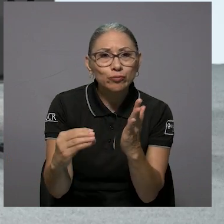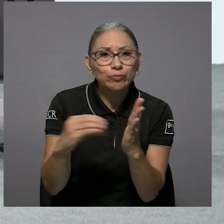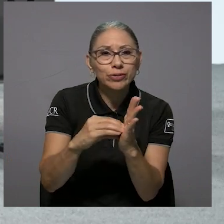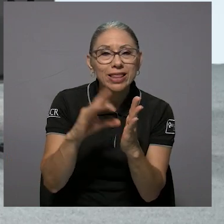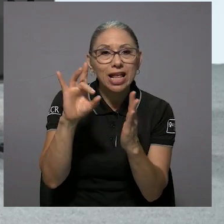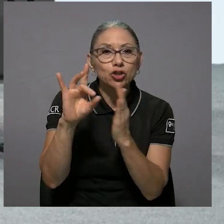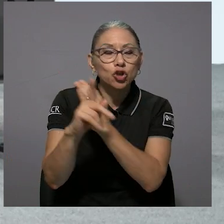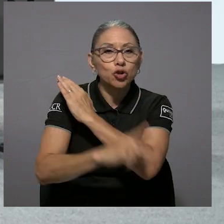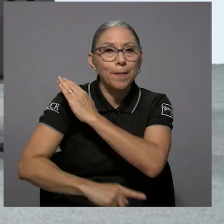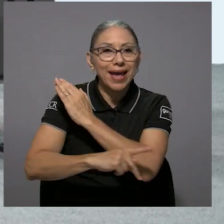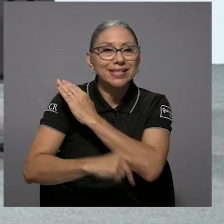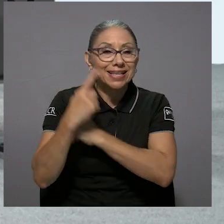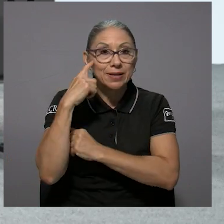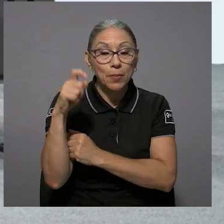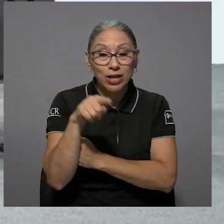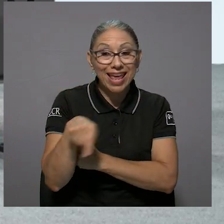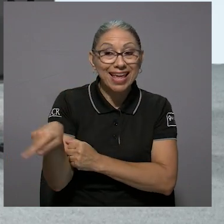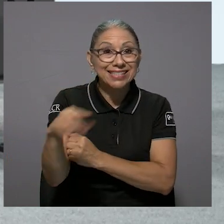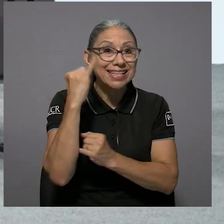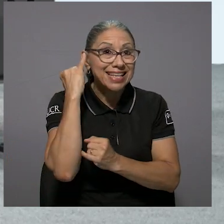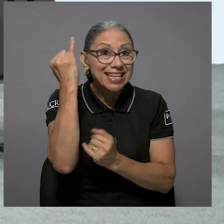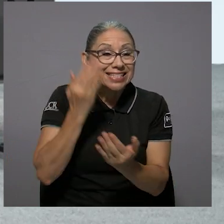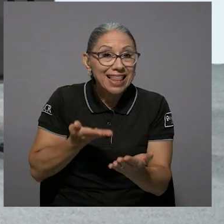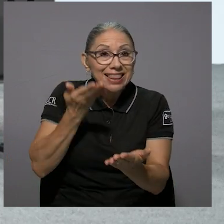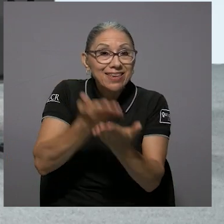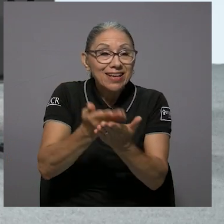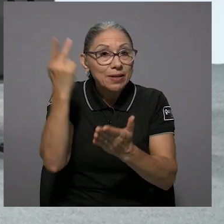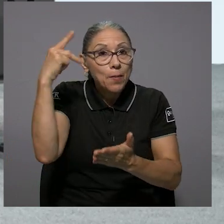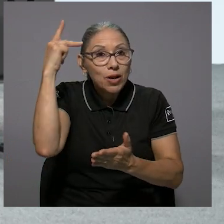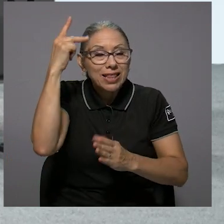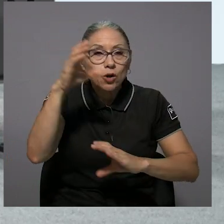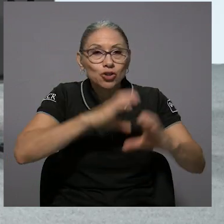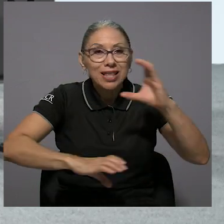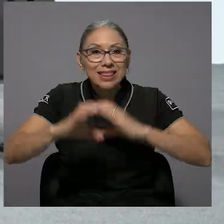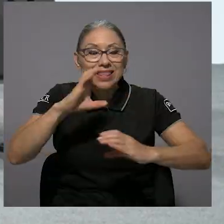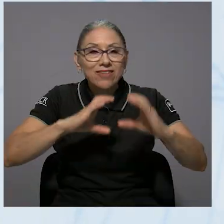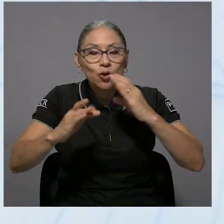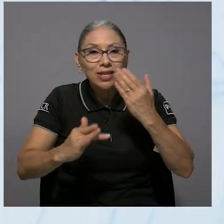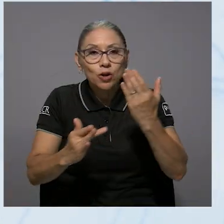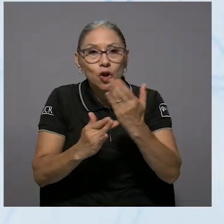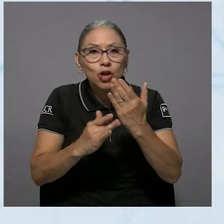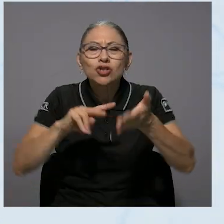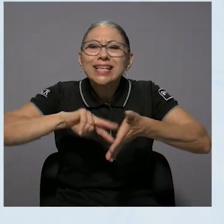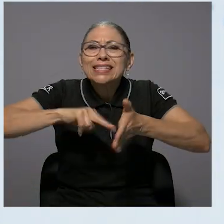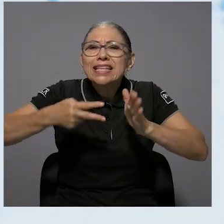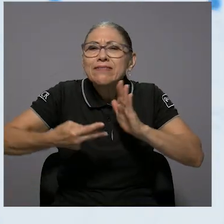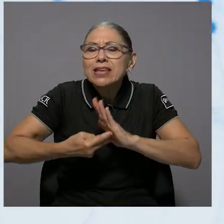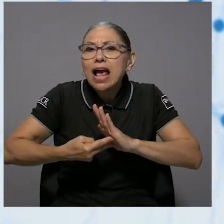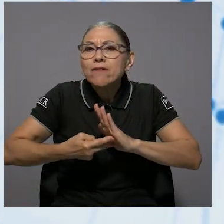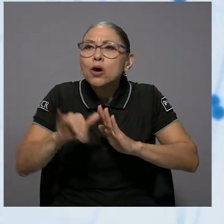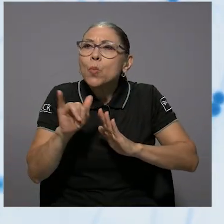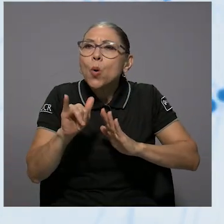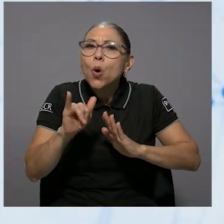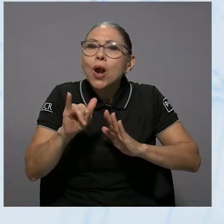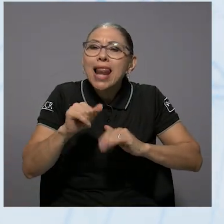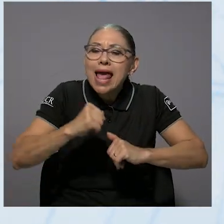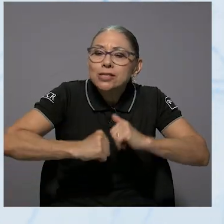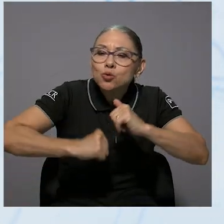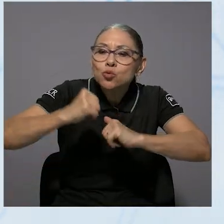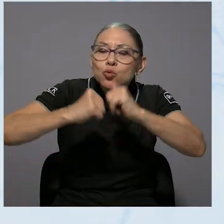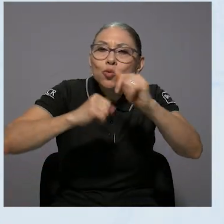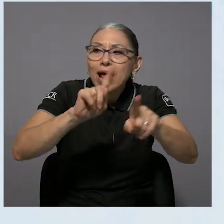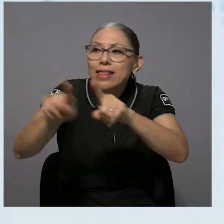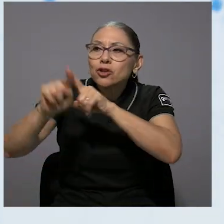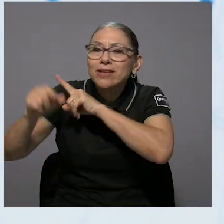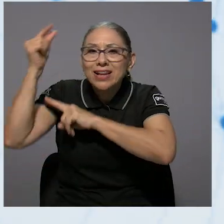países, porque estas iniciativas político-científico-tecnológicas implicaban un poco la estructura de los gobiernos,